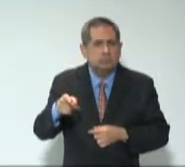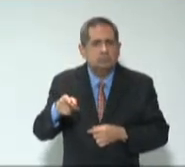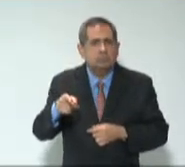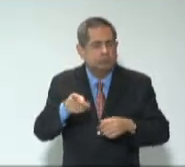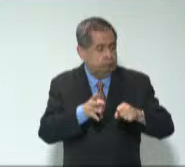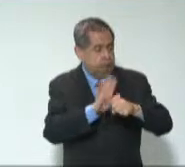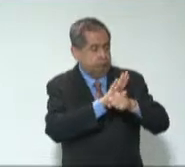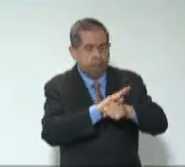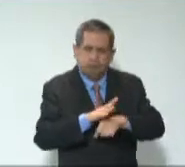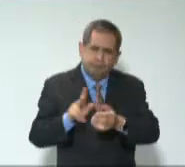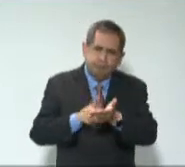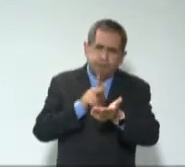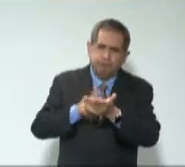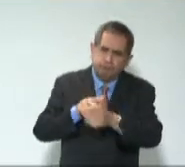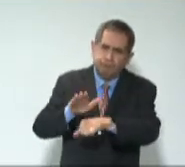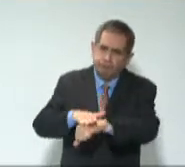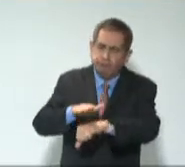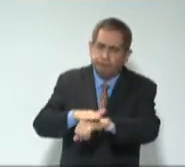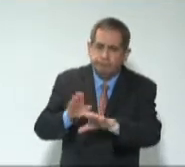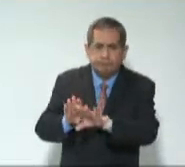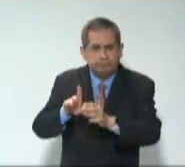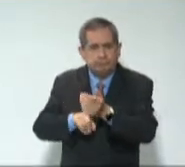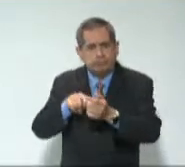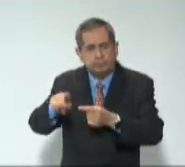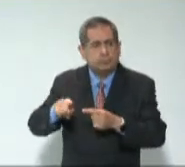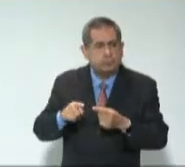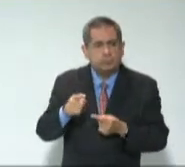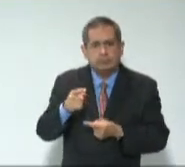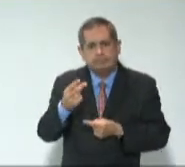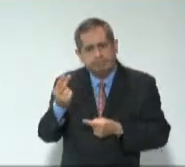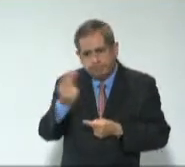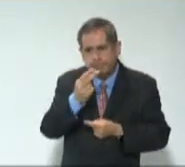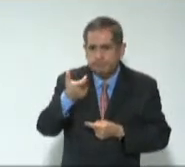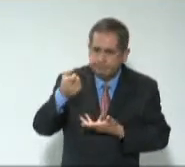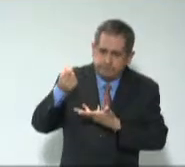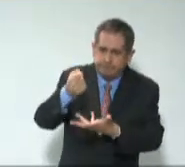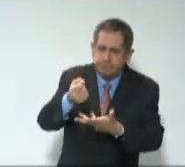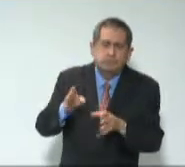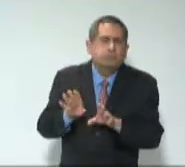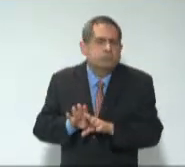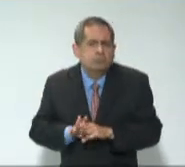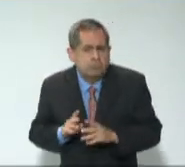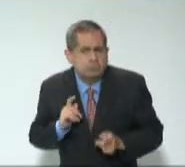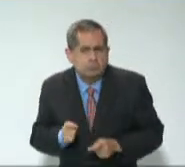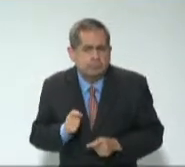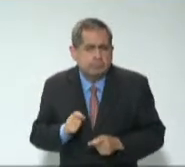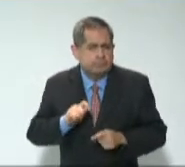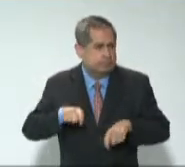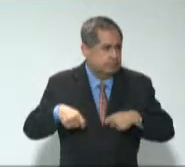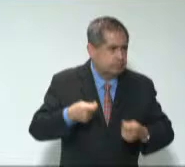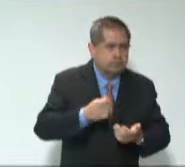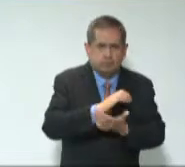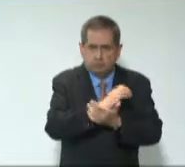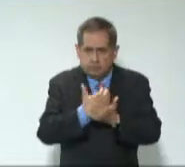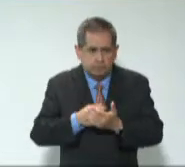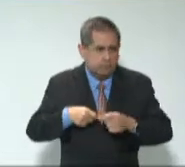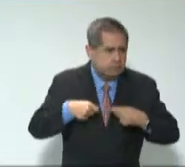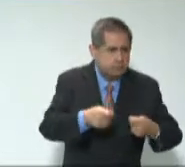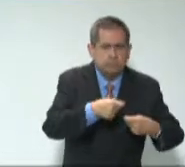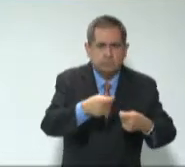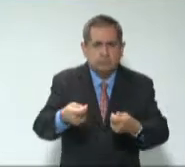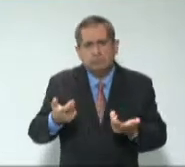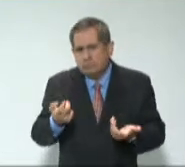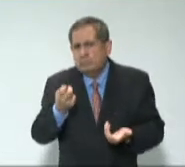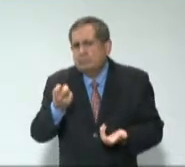especial relacionados con el uso de de recursos públicos a través de de la contratación y la disponibilidad de la